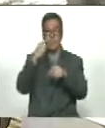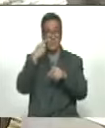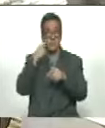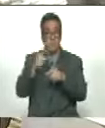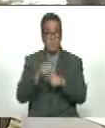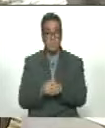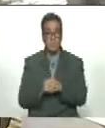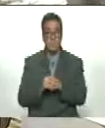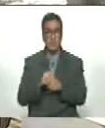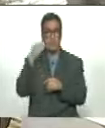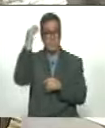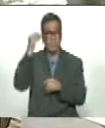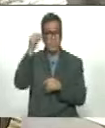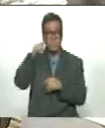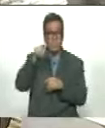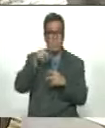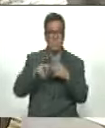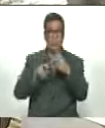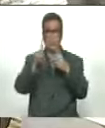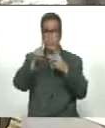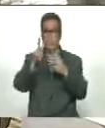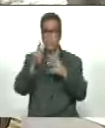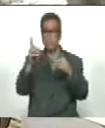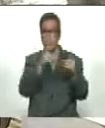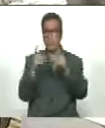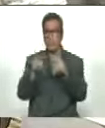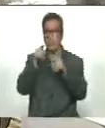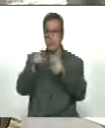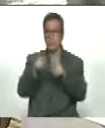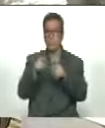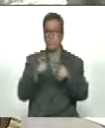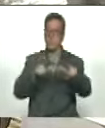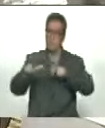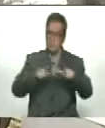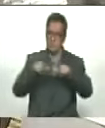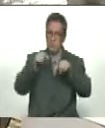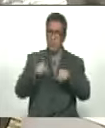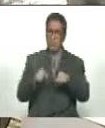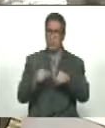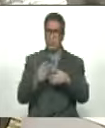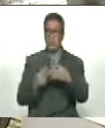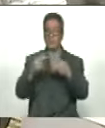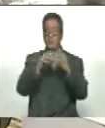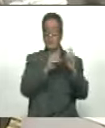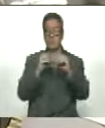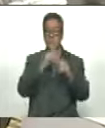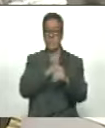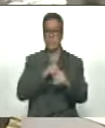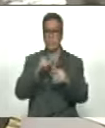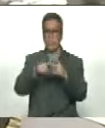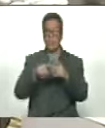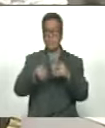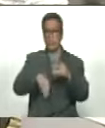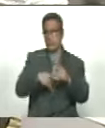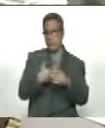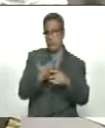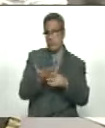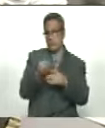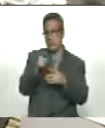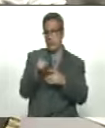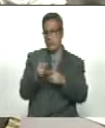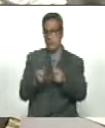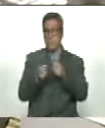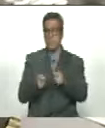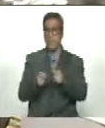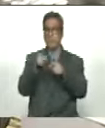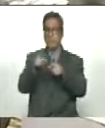observaciones sean consideradas para la segunda discusión y estamos listos para dar el debate en la Comisión de Finanzas, de tal manera que podamos